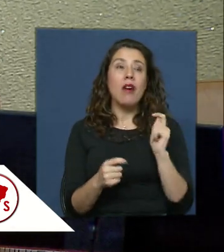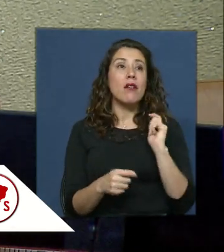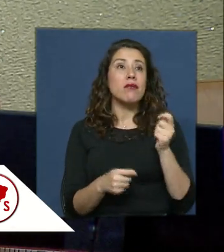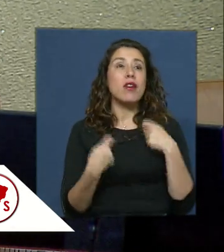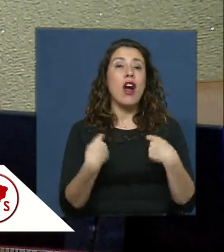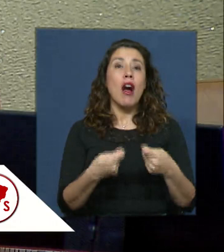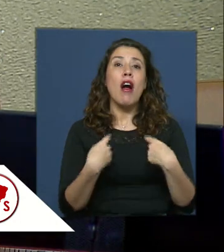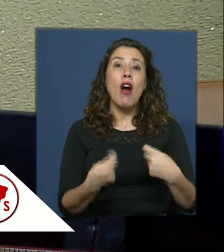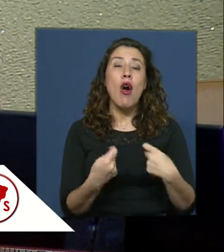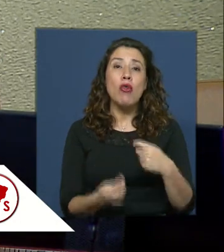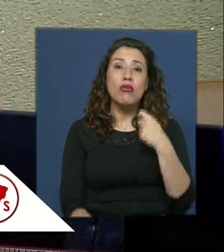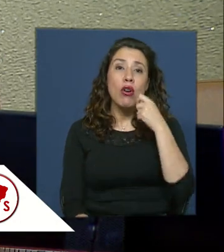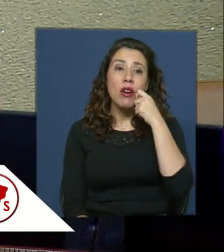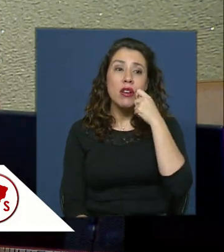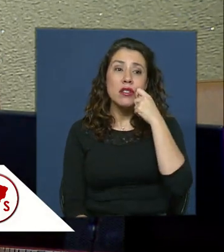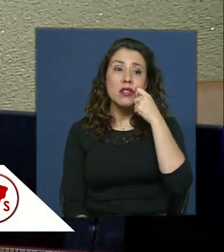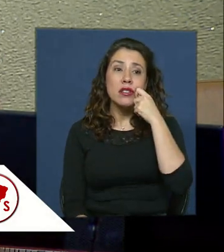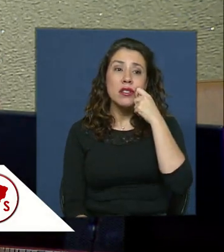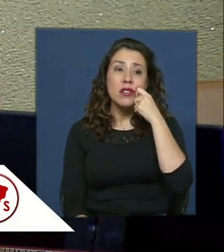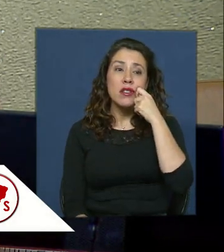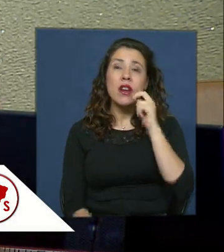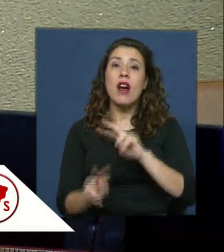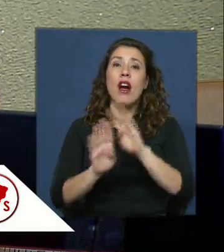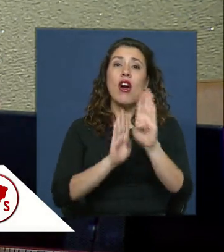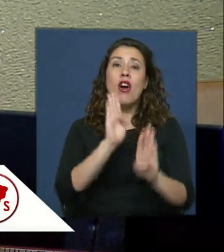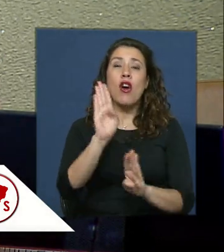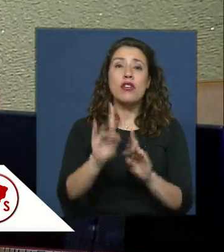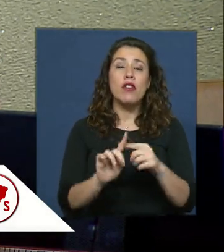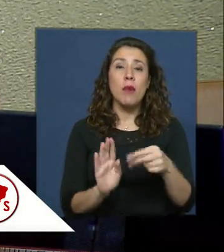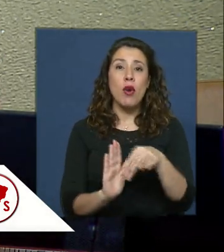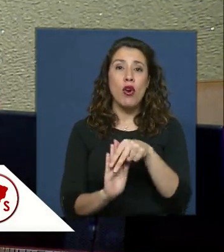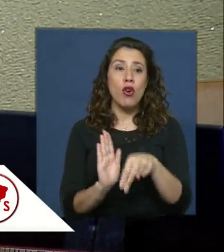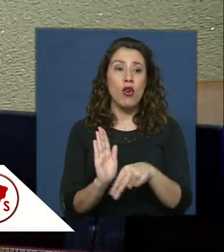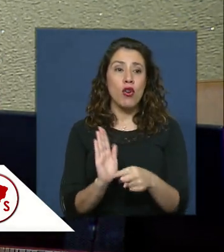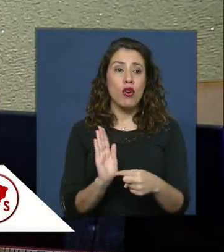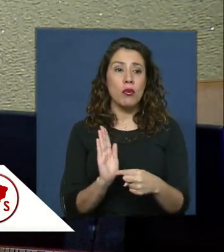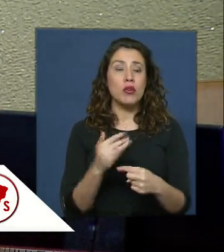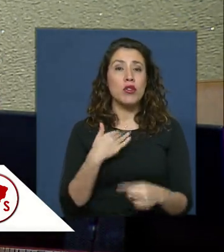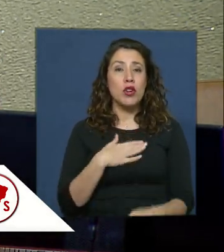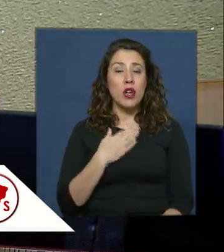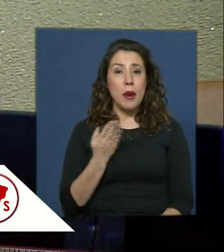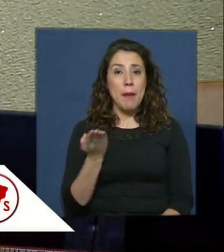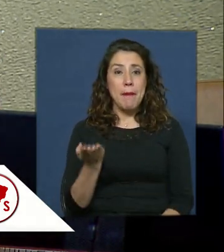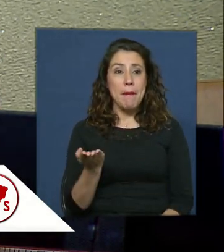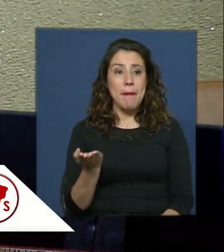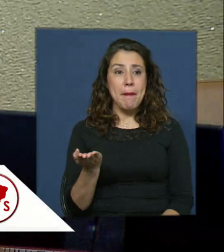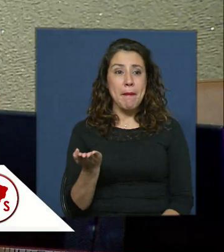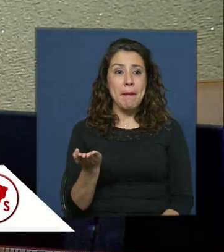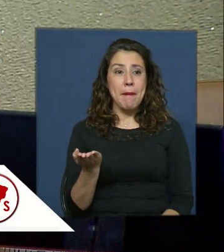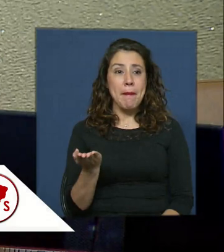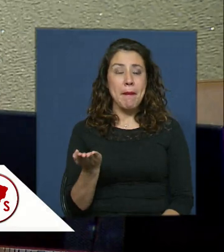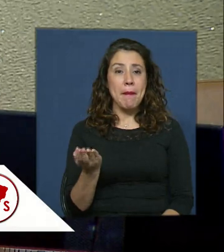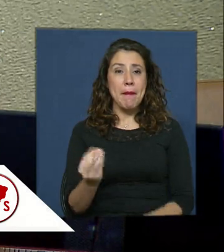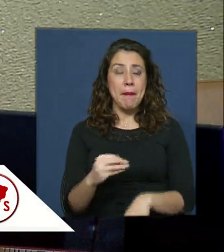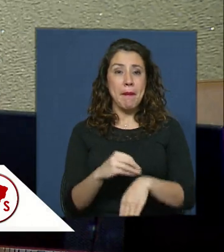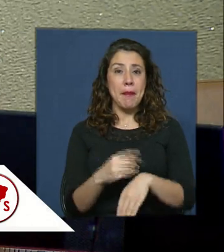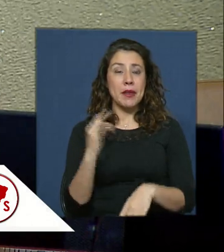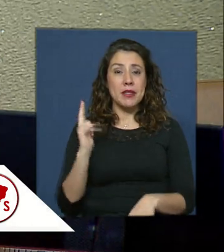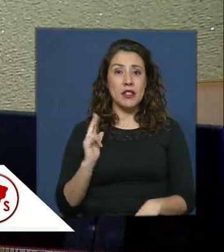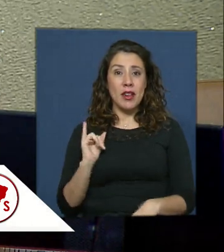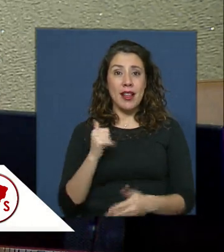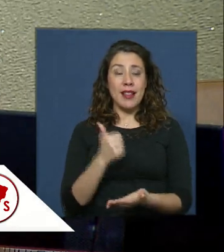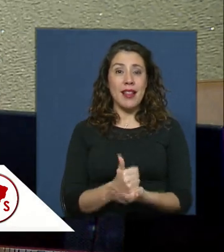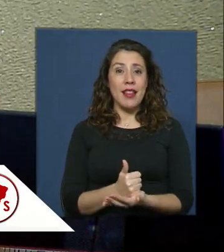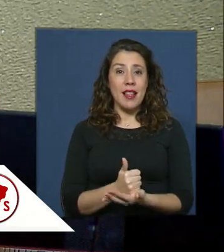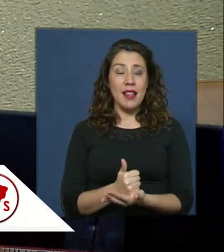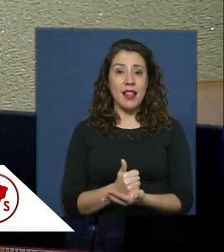inmuebles que implica deben ser conservados conforme la norma. Por lo tanto, yo quisiera solicitar, se oficia al señor Intendente de la